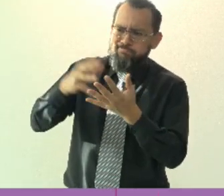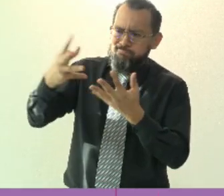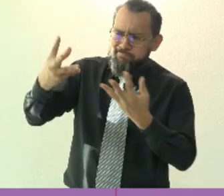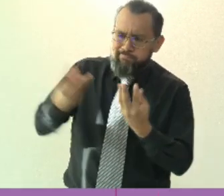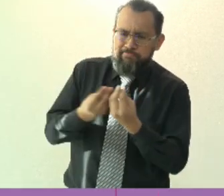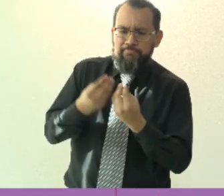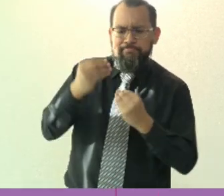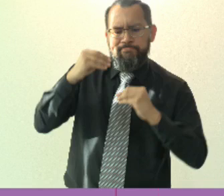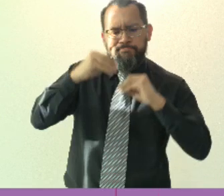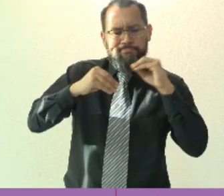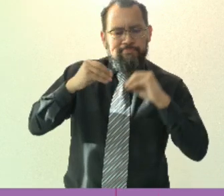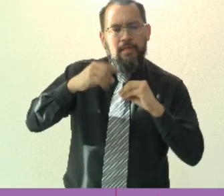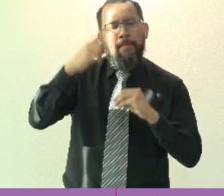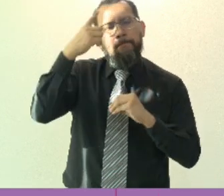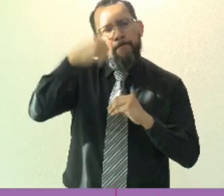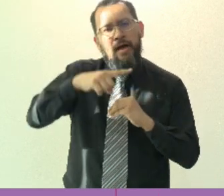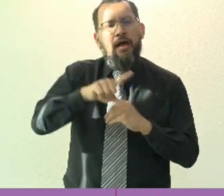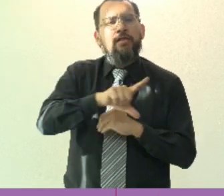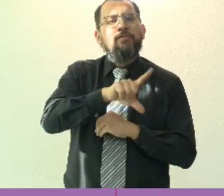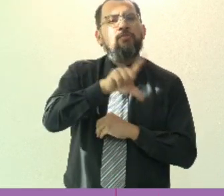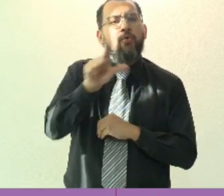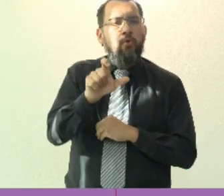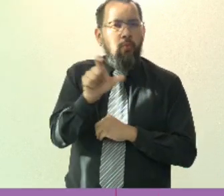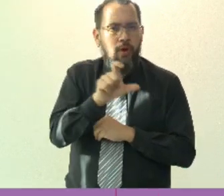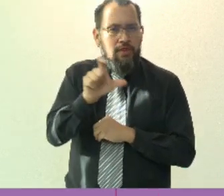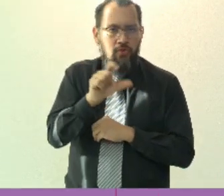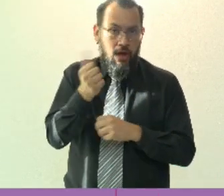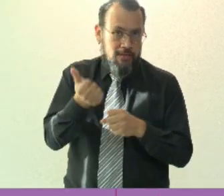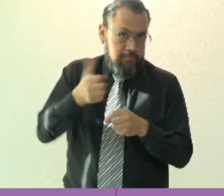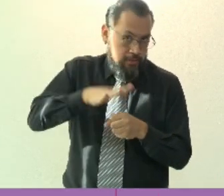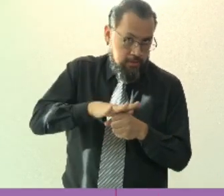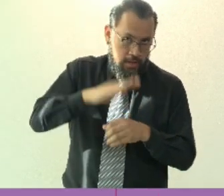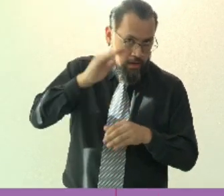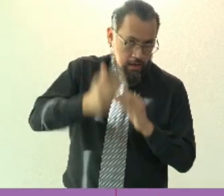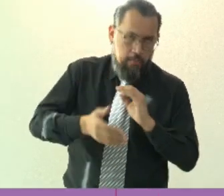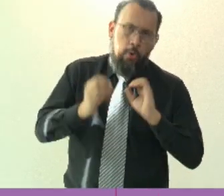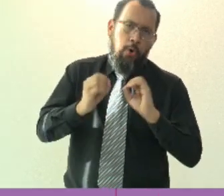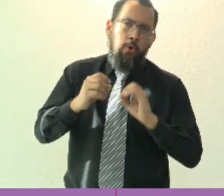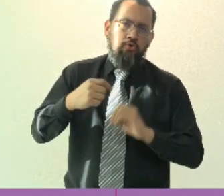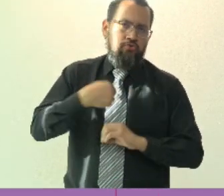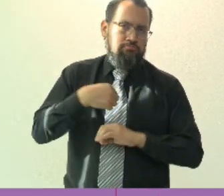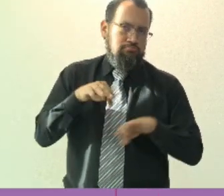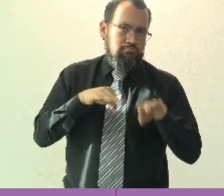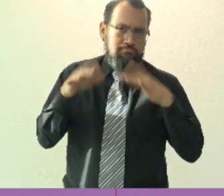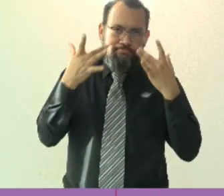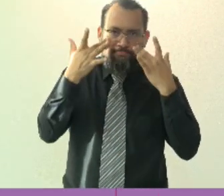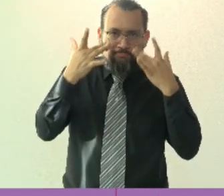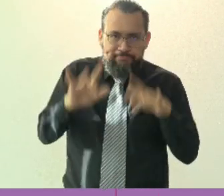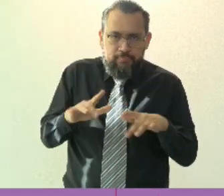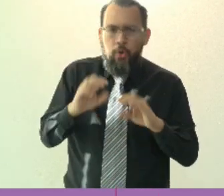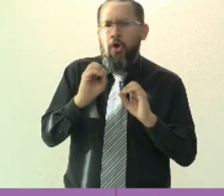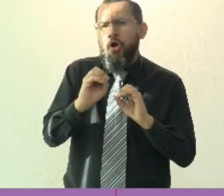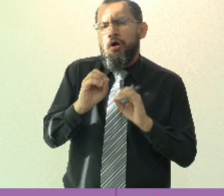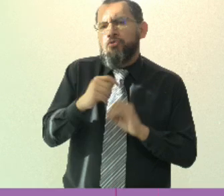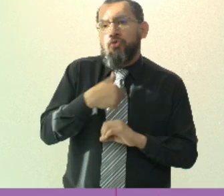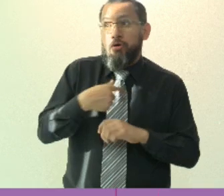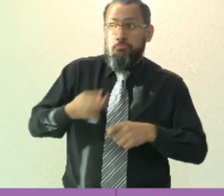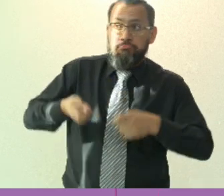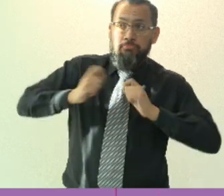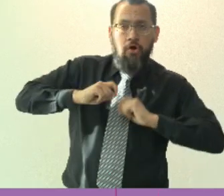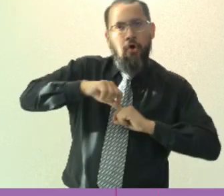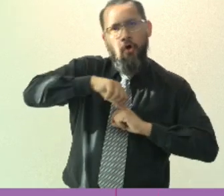en su momento, al finalizar la administración o al dejar nuestro cargo o simplemente al cambiar de